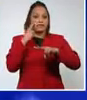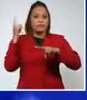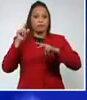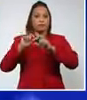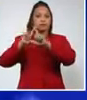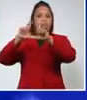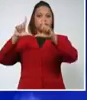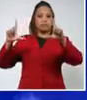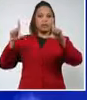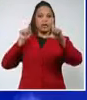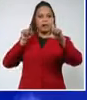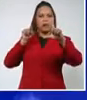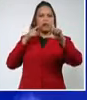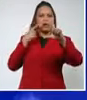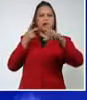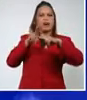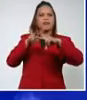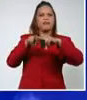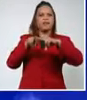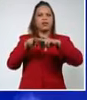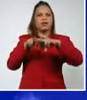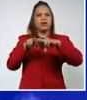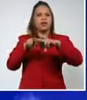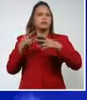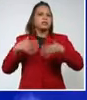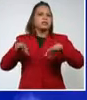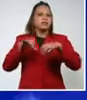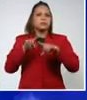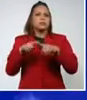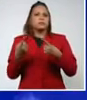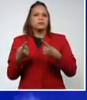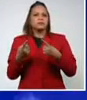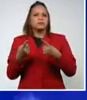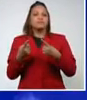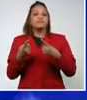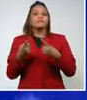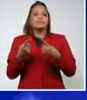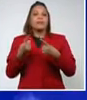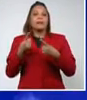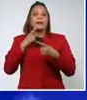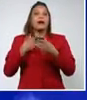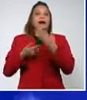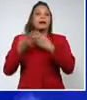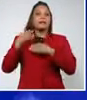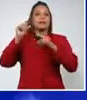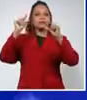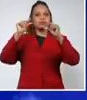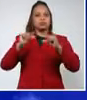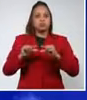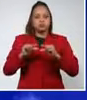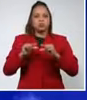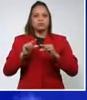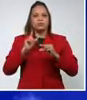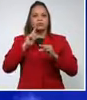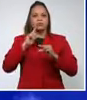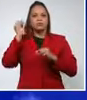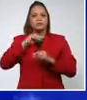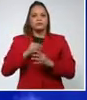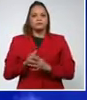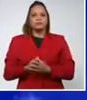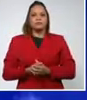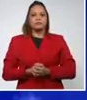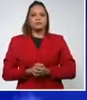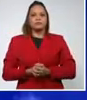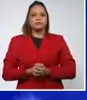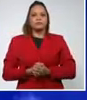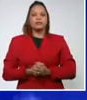gráfico el comportamiento, venía bajando, estoy seguro que van a lograrlo,